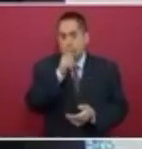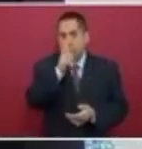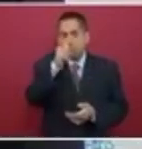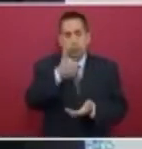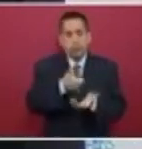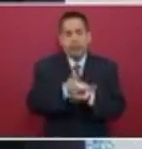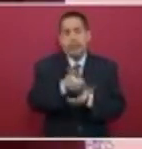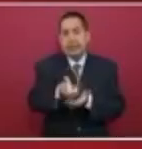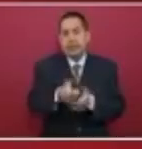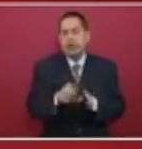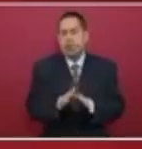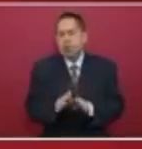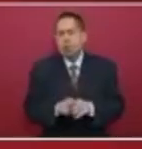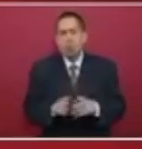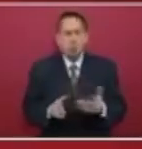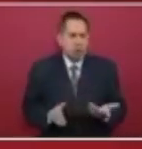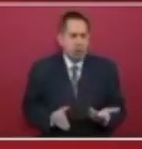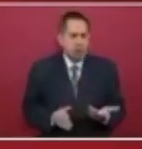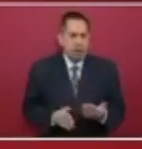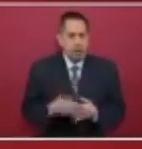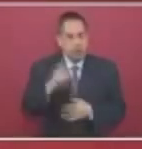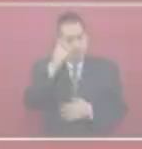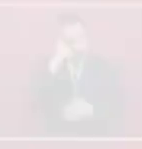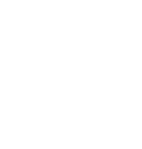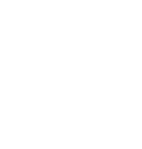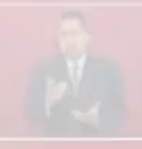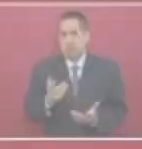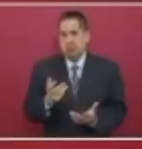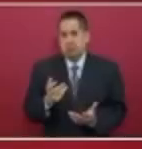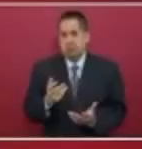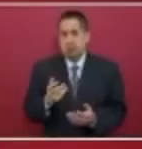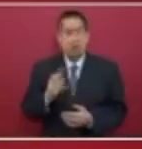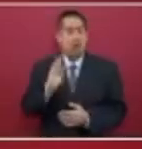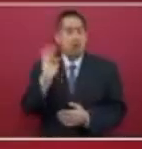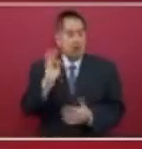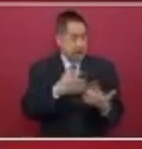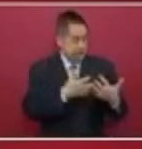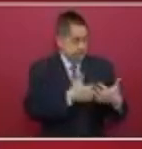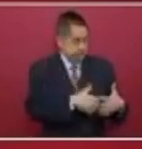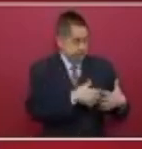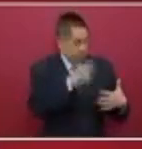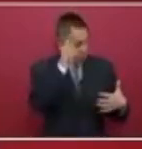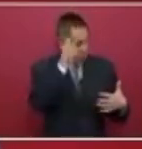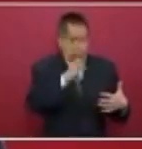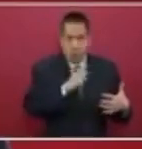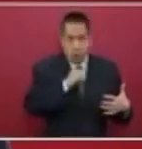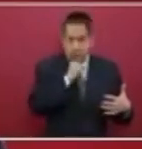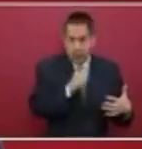que tengan la tarifa más baja. Si esta planta no la operamos,